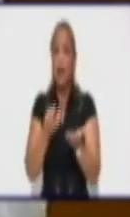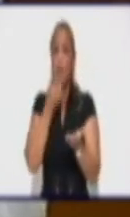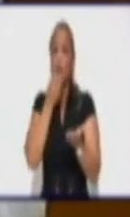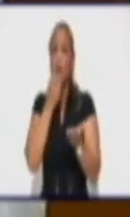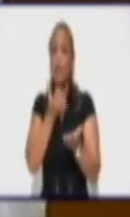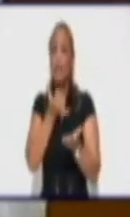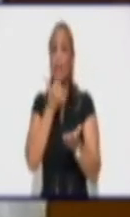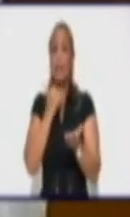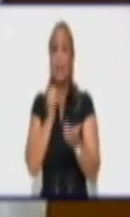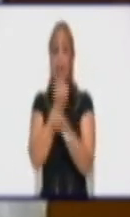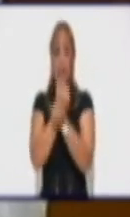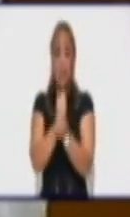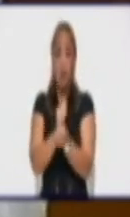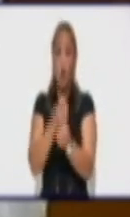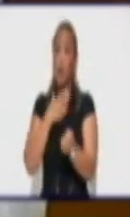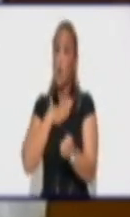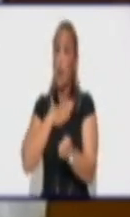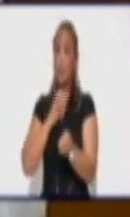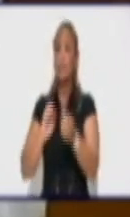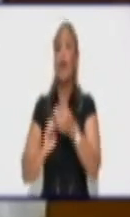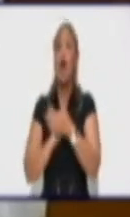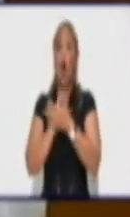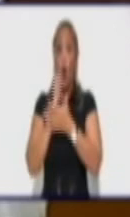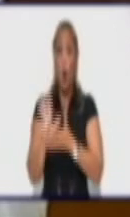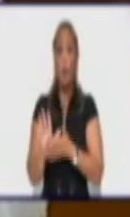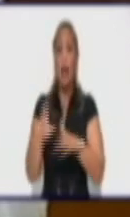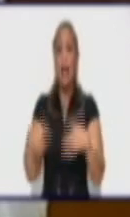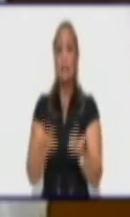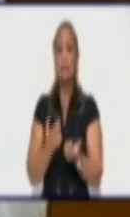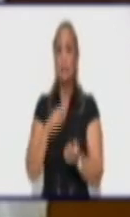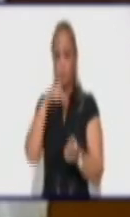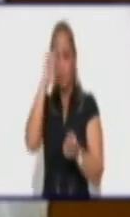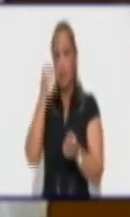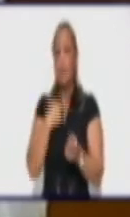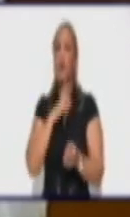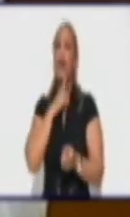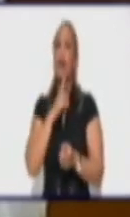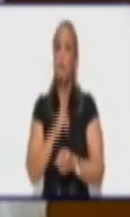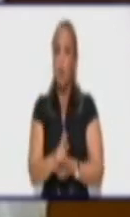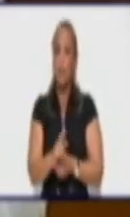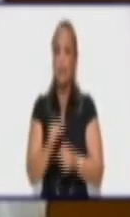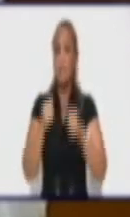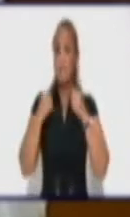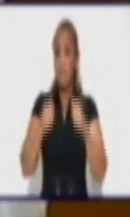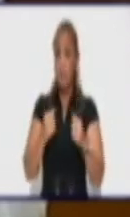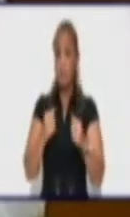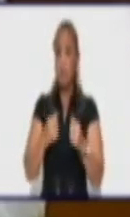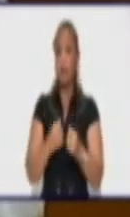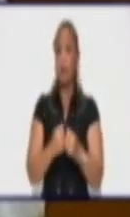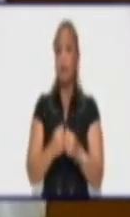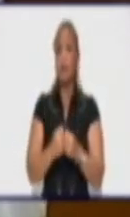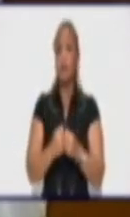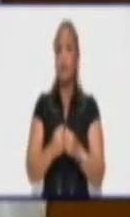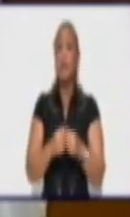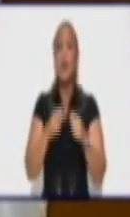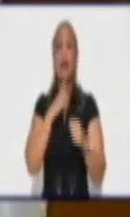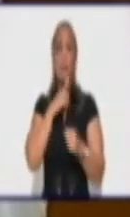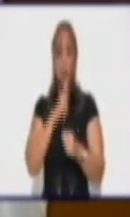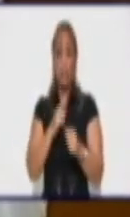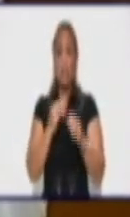combate y habrá una respuesta suprema una respuesta firme una respuesta superior